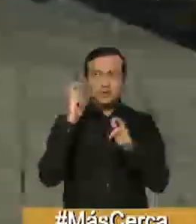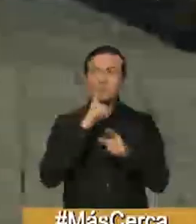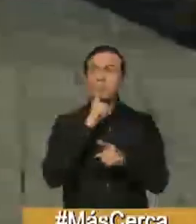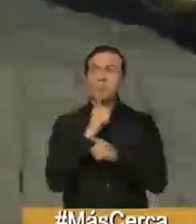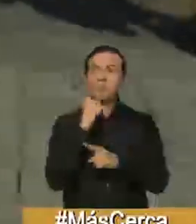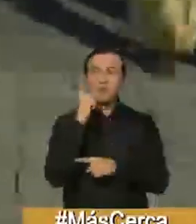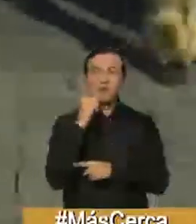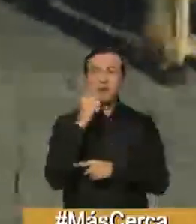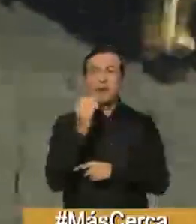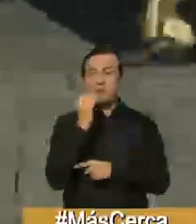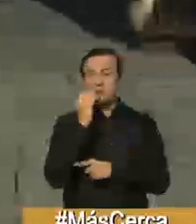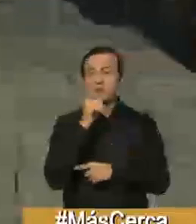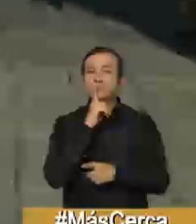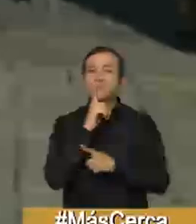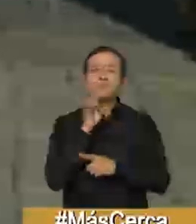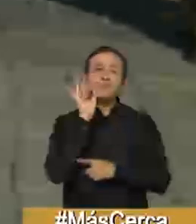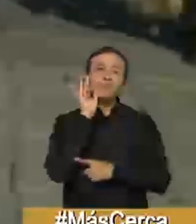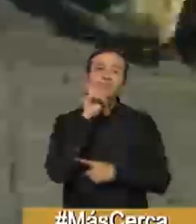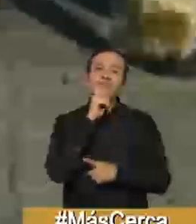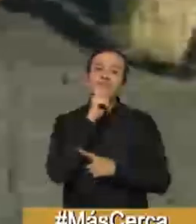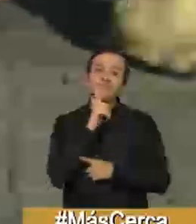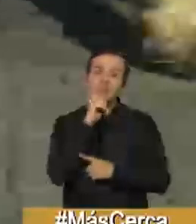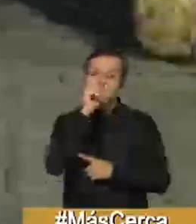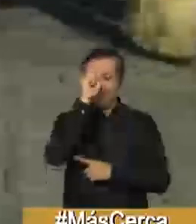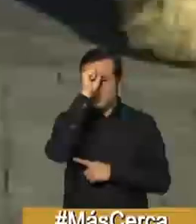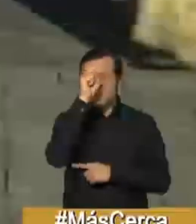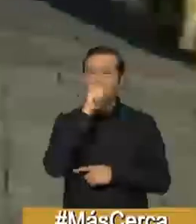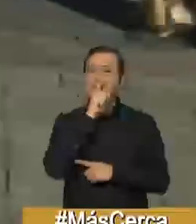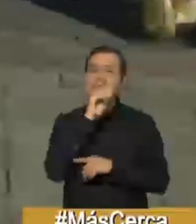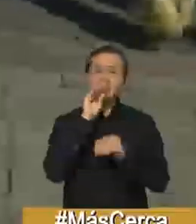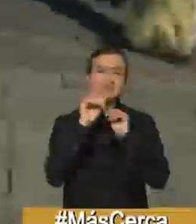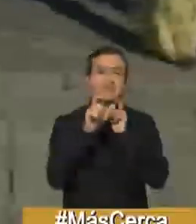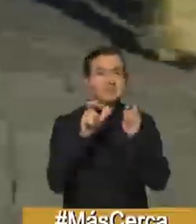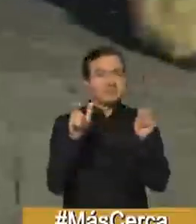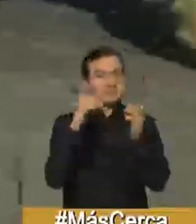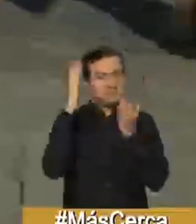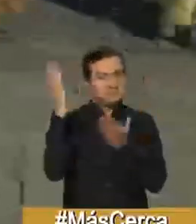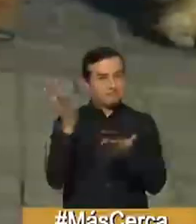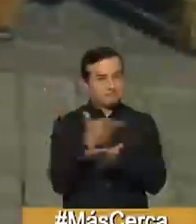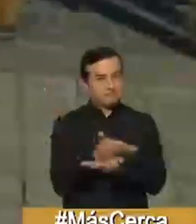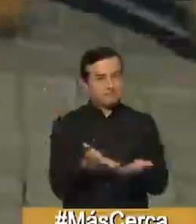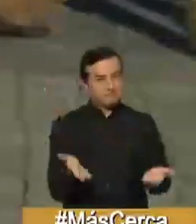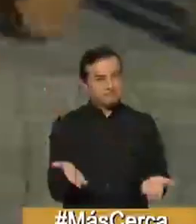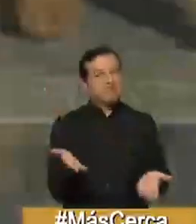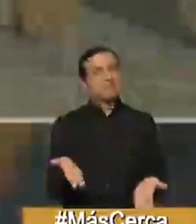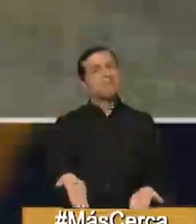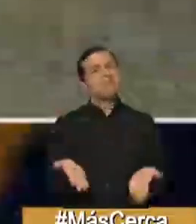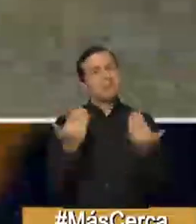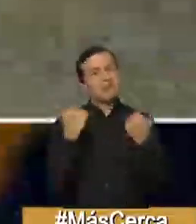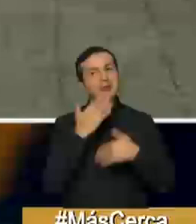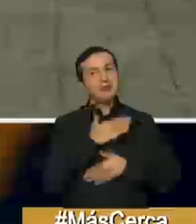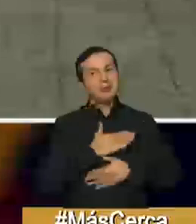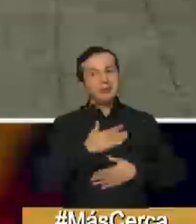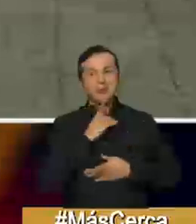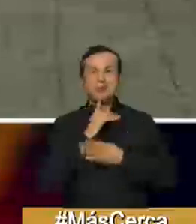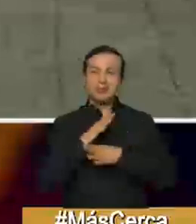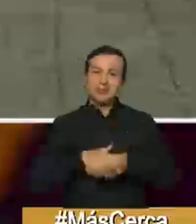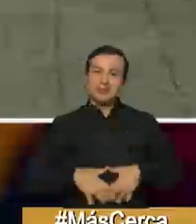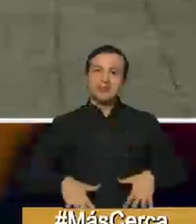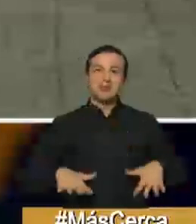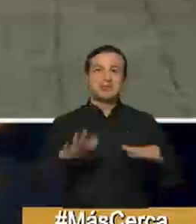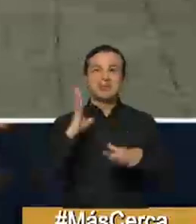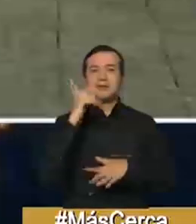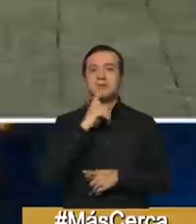una de las cascaritas del delicioso hornado, haciéndoles a ustedes la cordial invitación para que también vengan y disfruten de lo que es